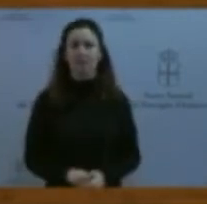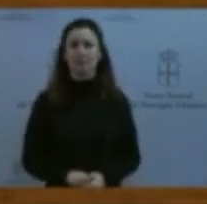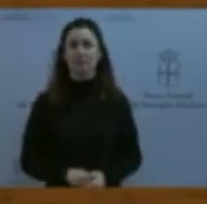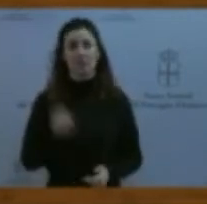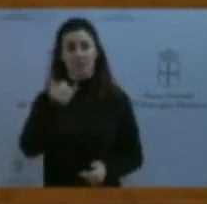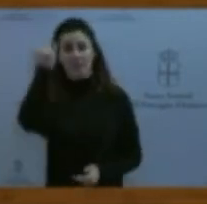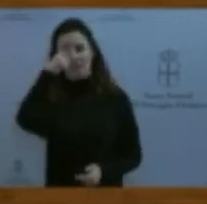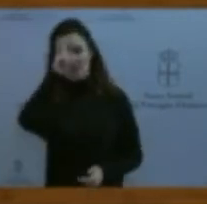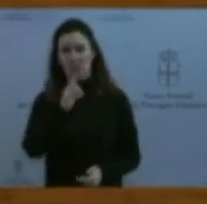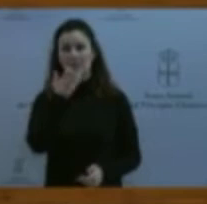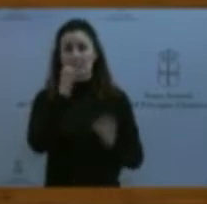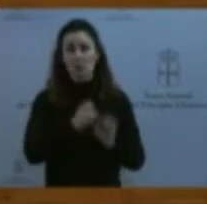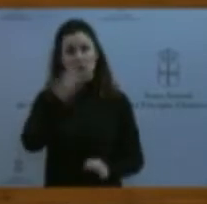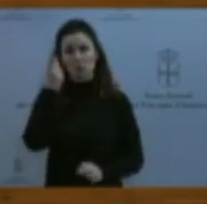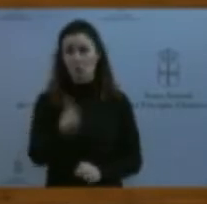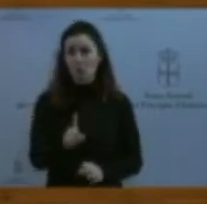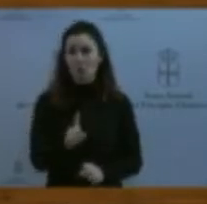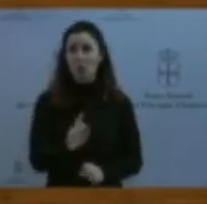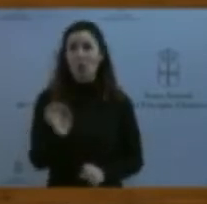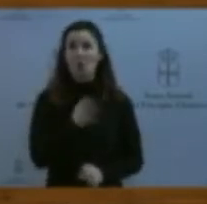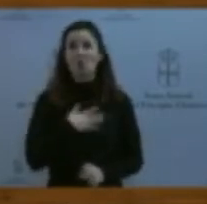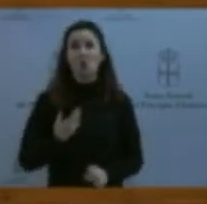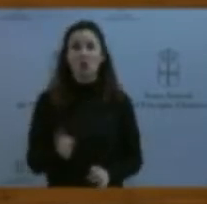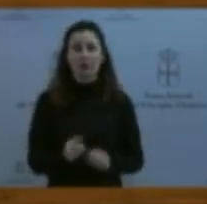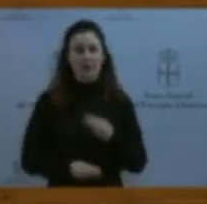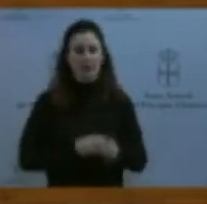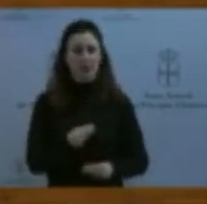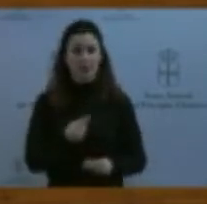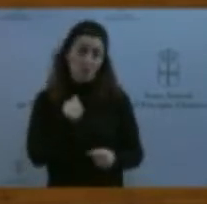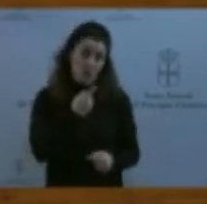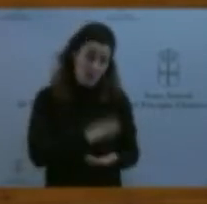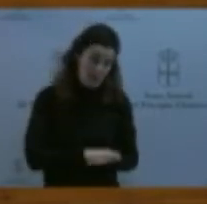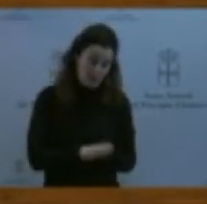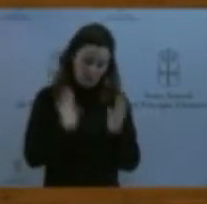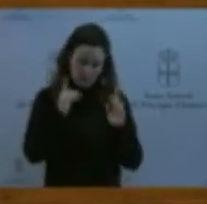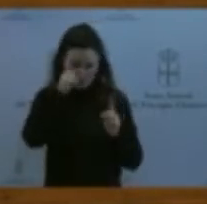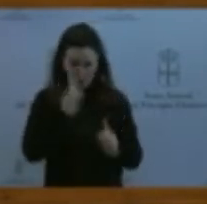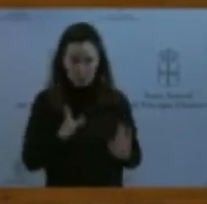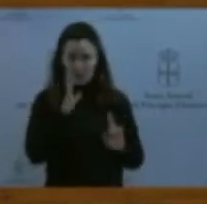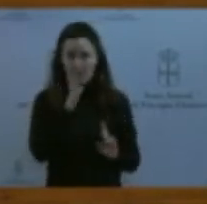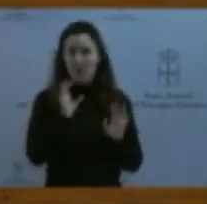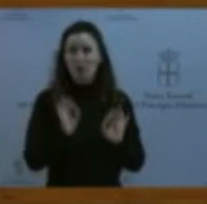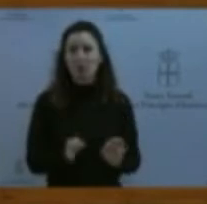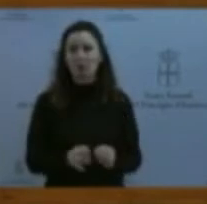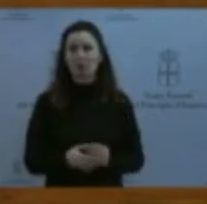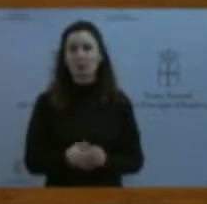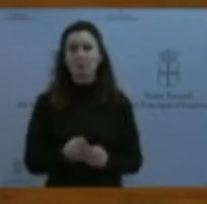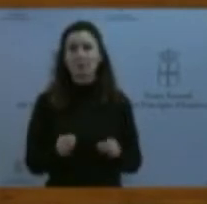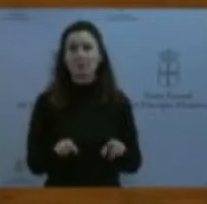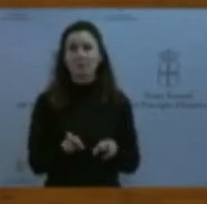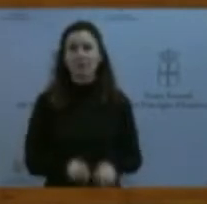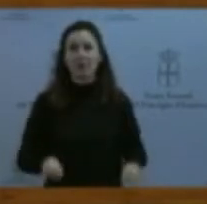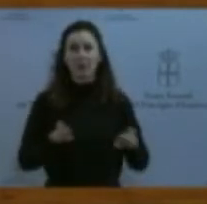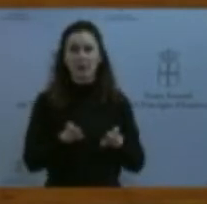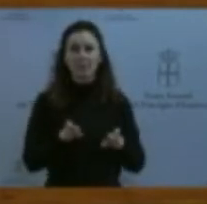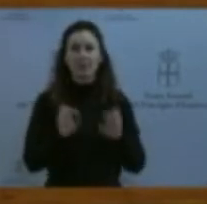ninguna voluntad de hacerlo. Digo yo, no sé. ¿Por qué se amparan constantemente en la parte administrativa, en echar la culpa a no se sabe